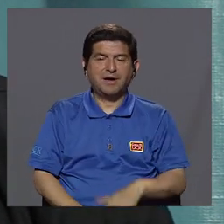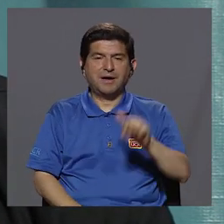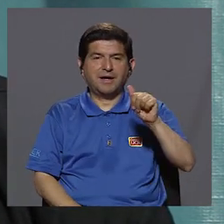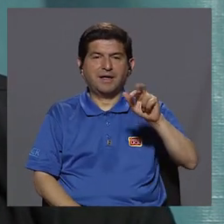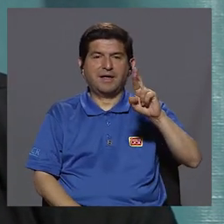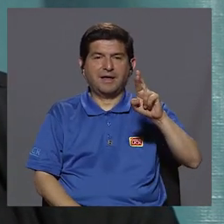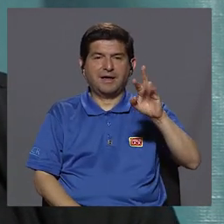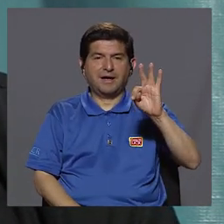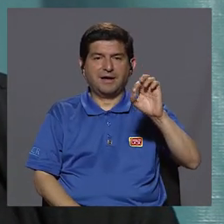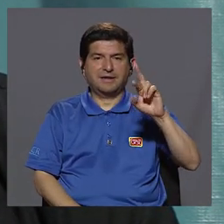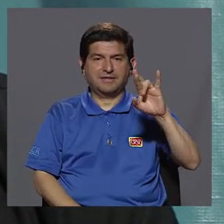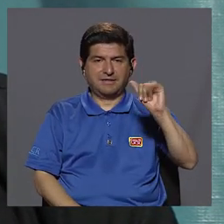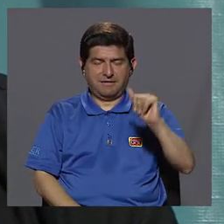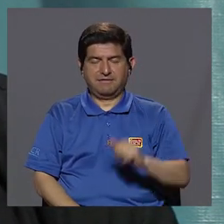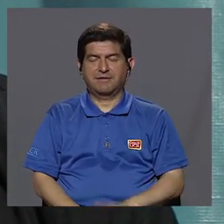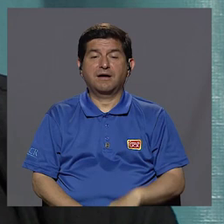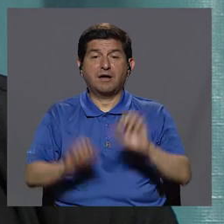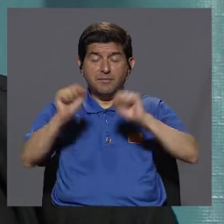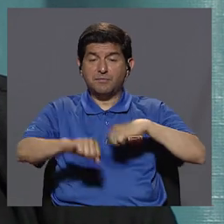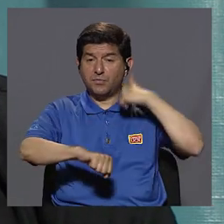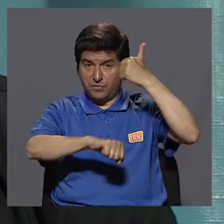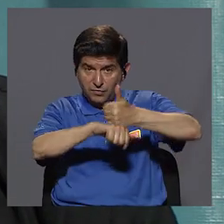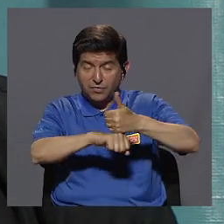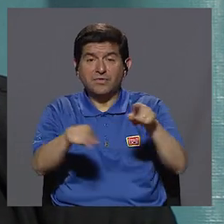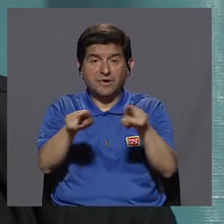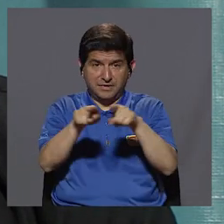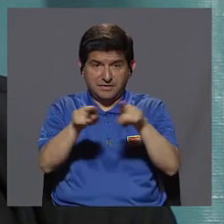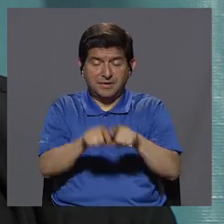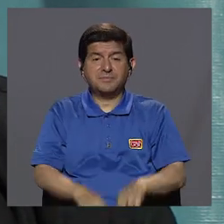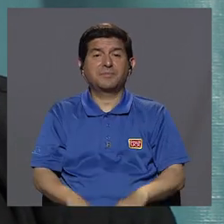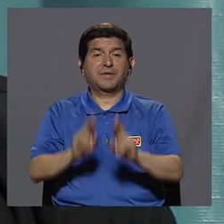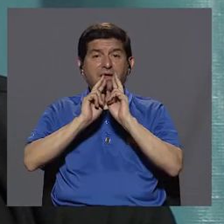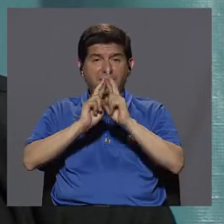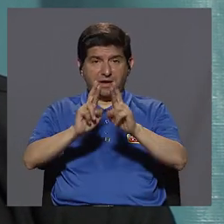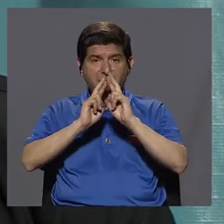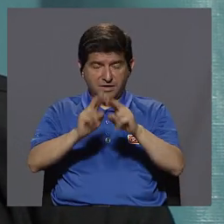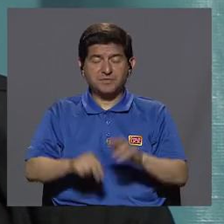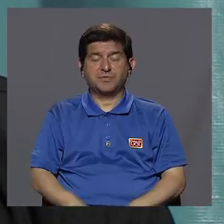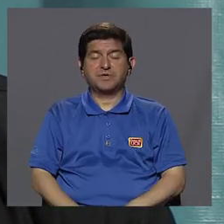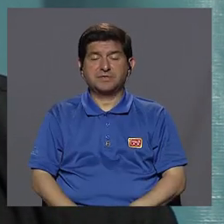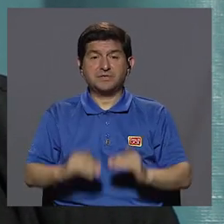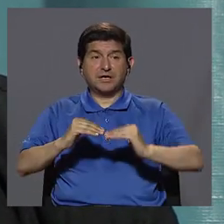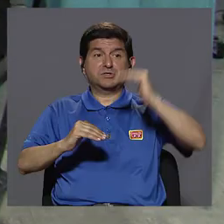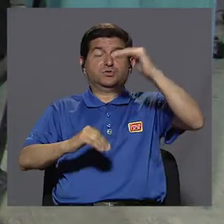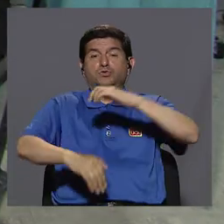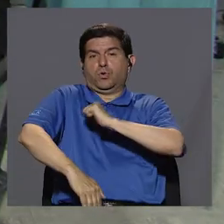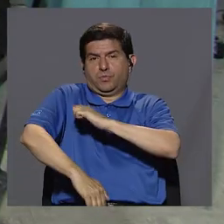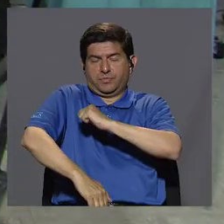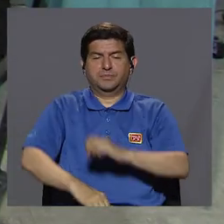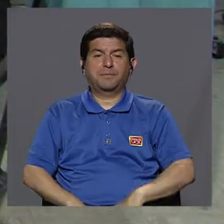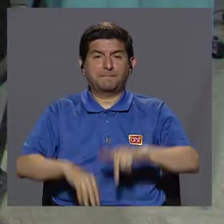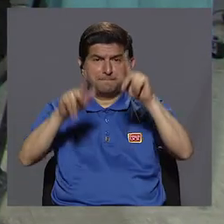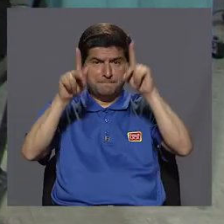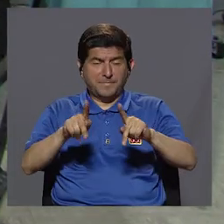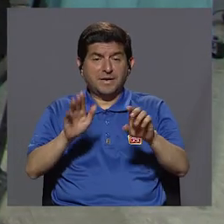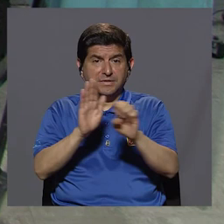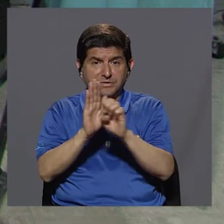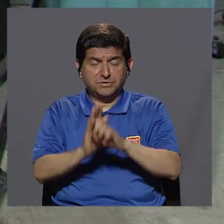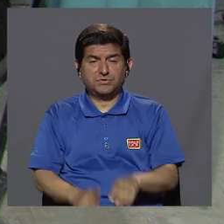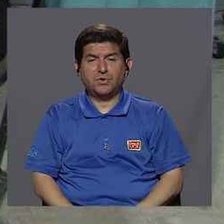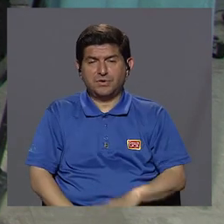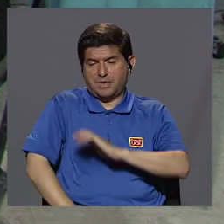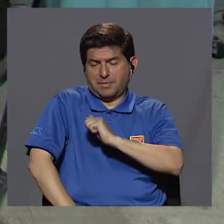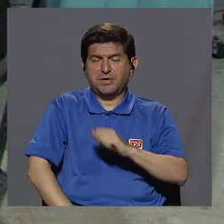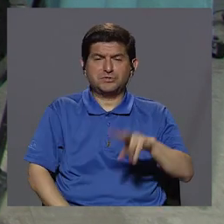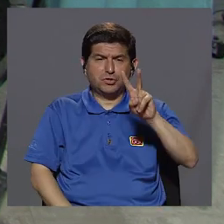descendente anterior puede definir eventualmente también la respuesta hipertensivo obviamente si el paciente por ejemplo viene